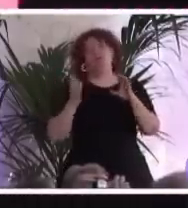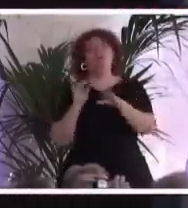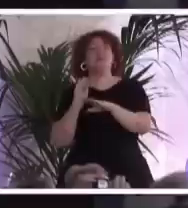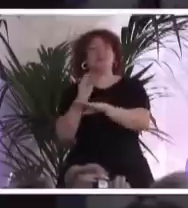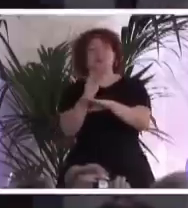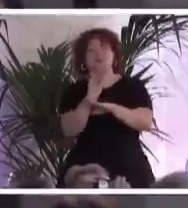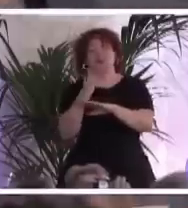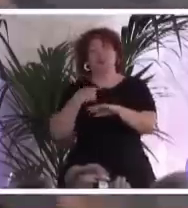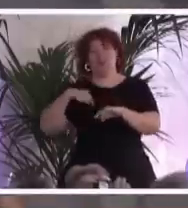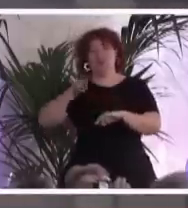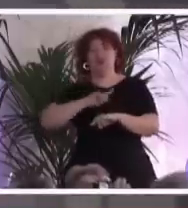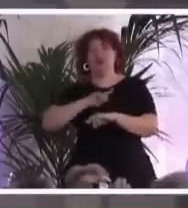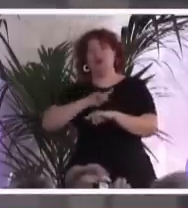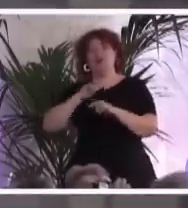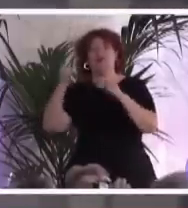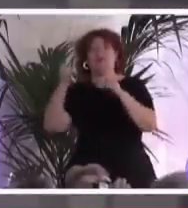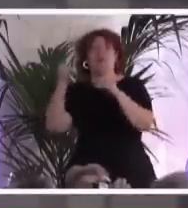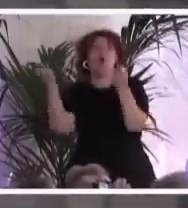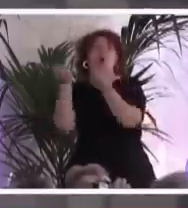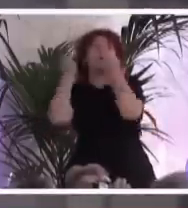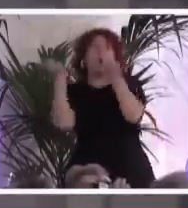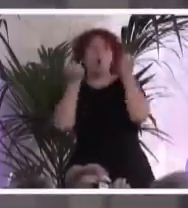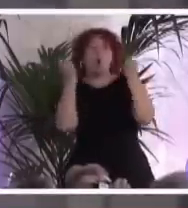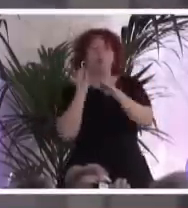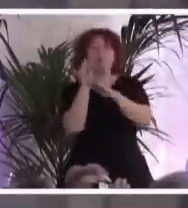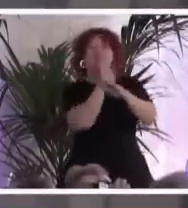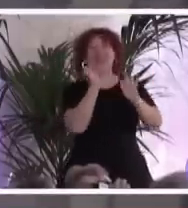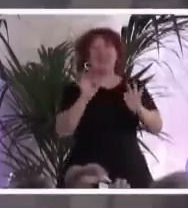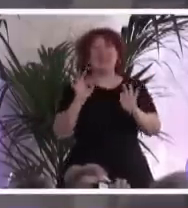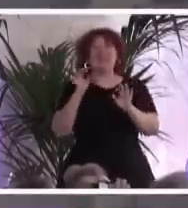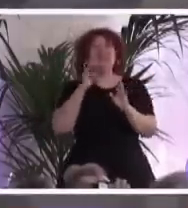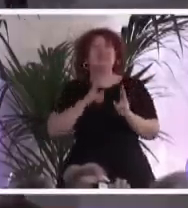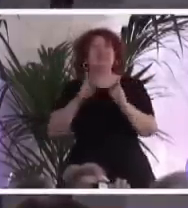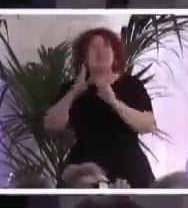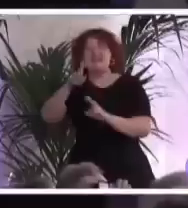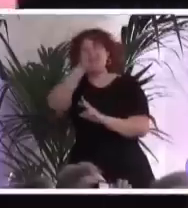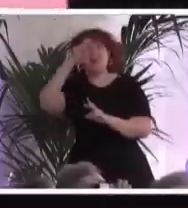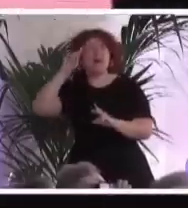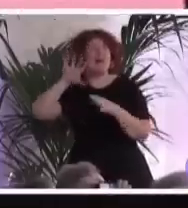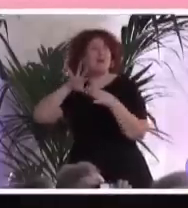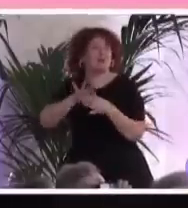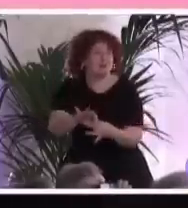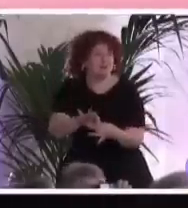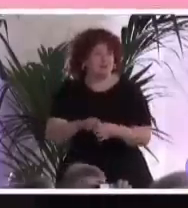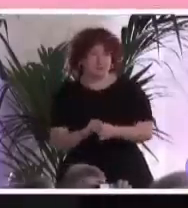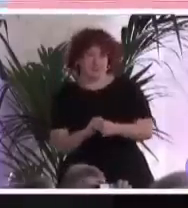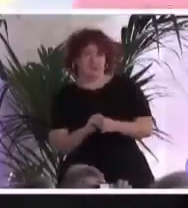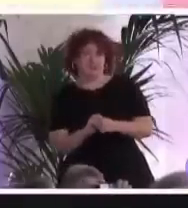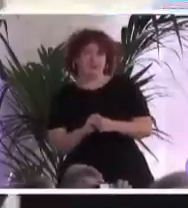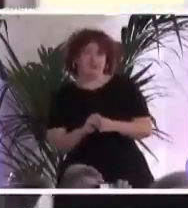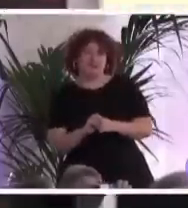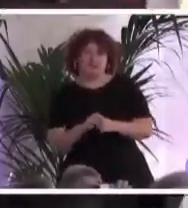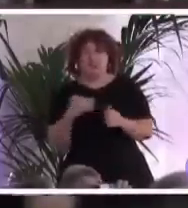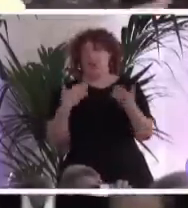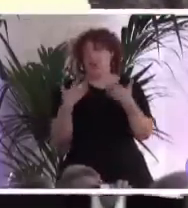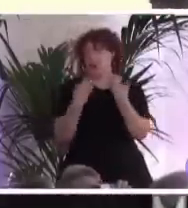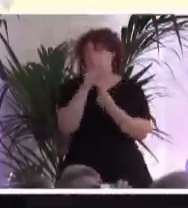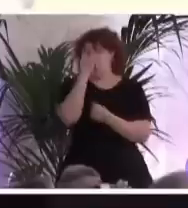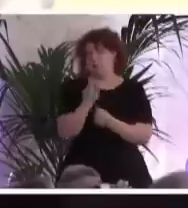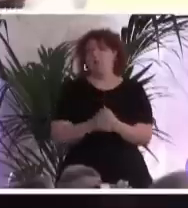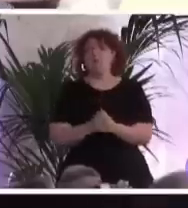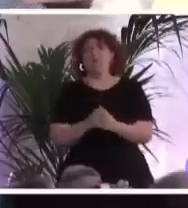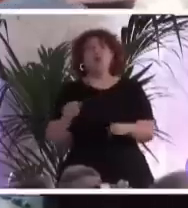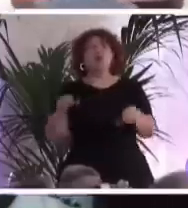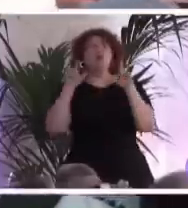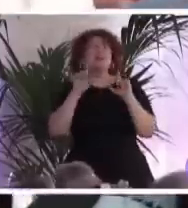el show Runner de una serie sobre en Madrid una serie en la que el